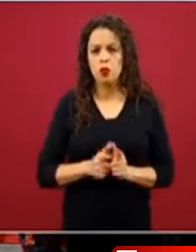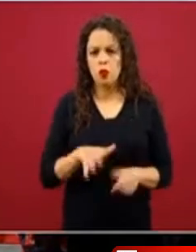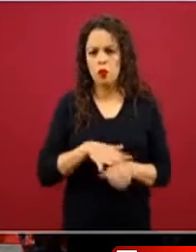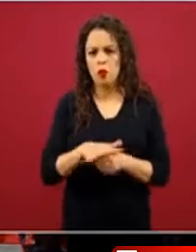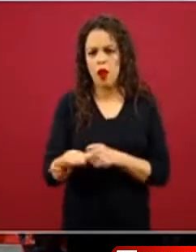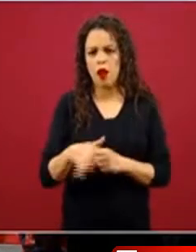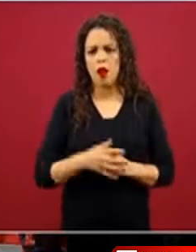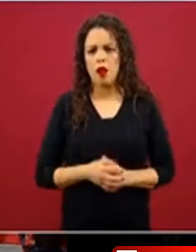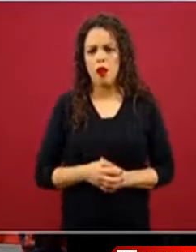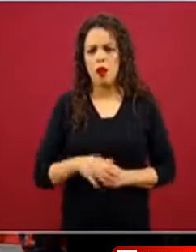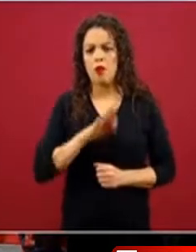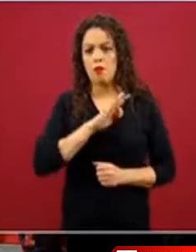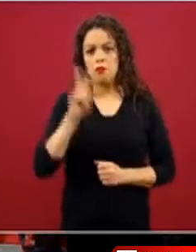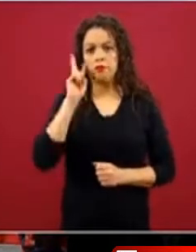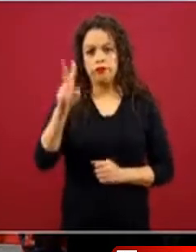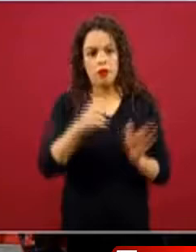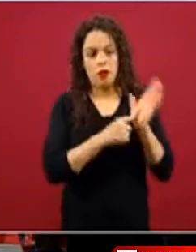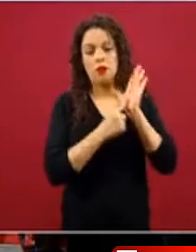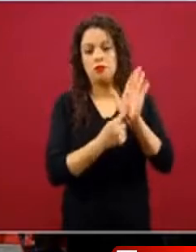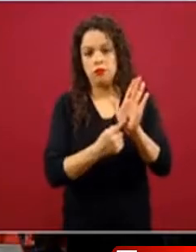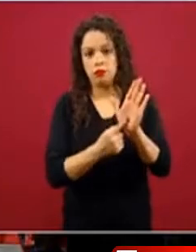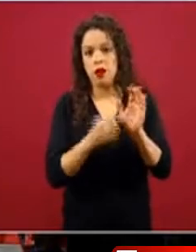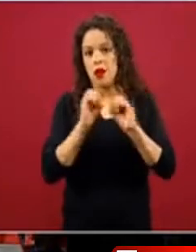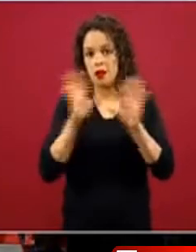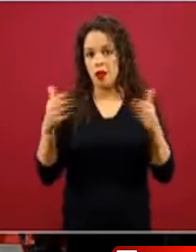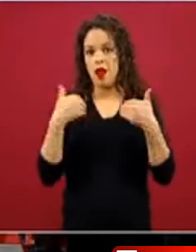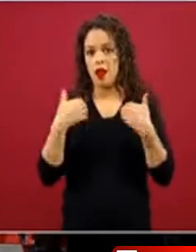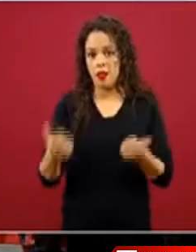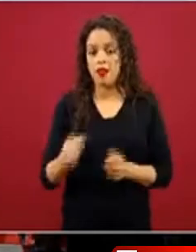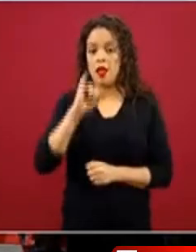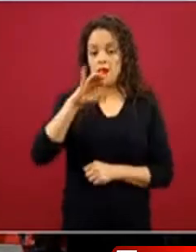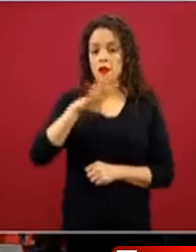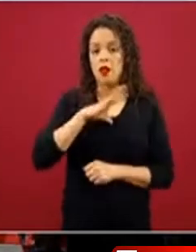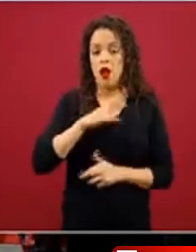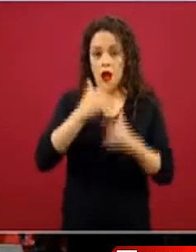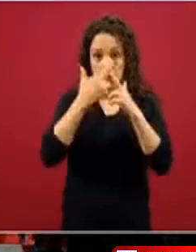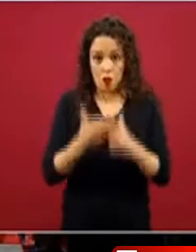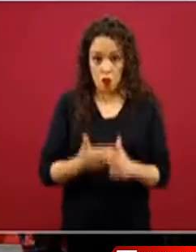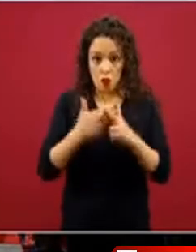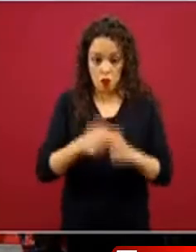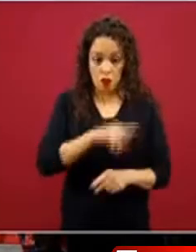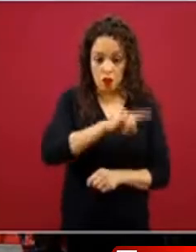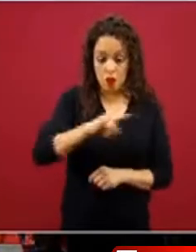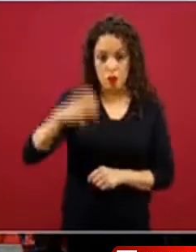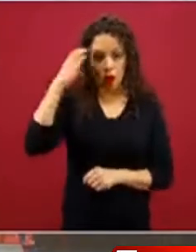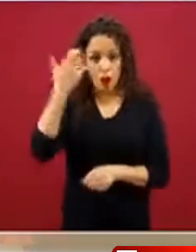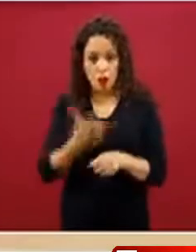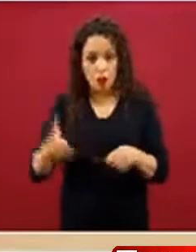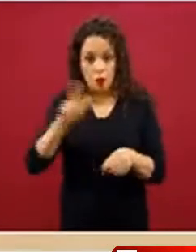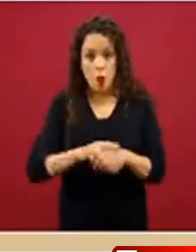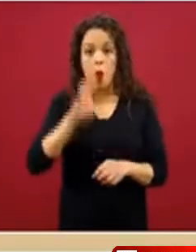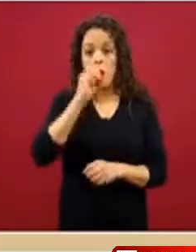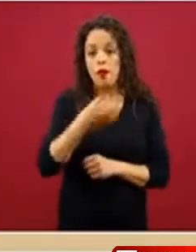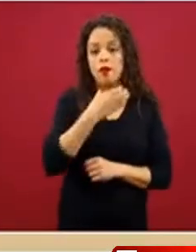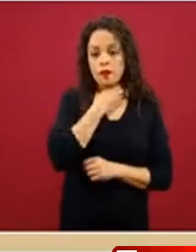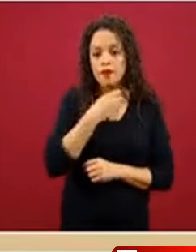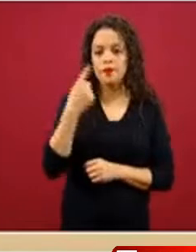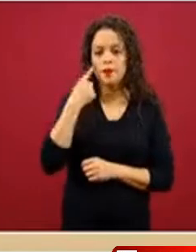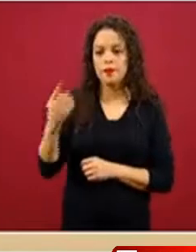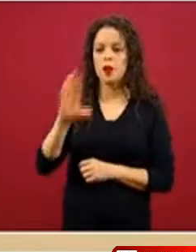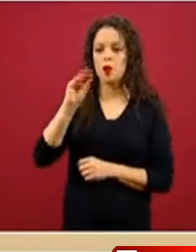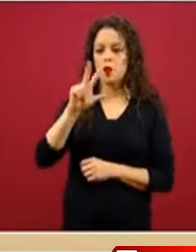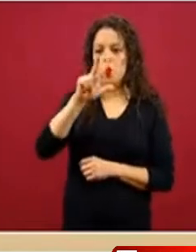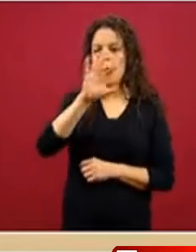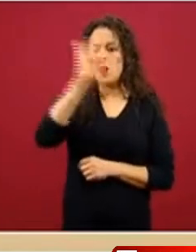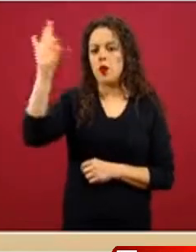nos evidencia la ocupación y la disponibilidad hospitalaria. Tuvimos una notificación de un 98%,